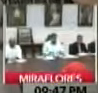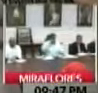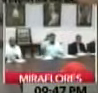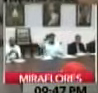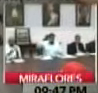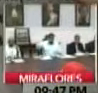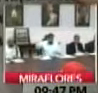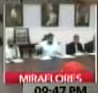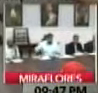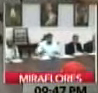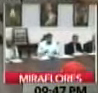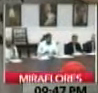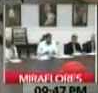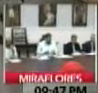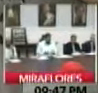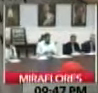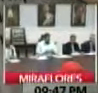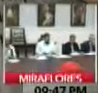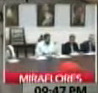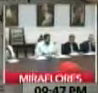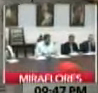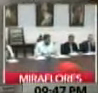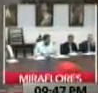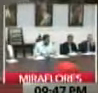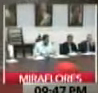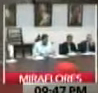para refinanciar deudas a corto y mediano plazo.